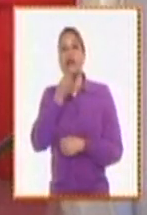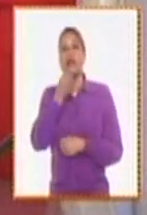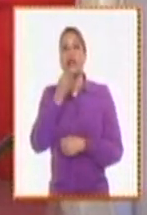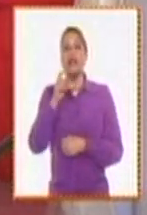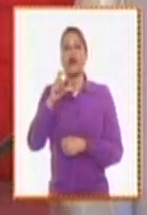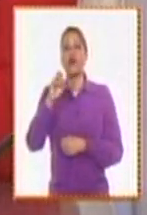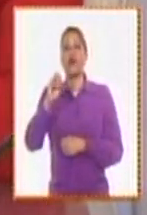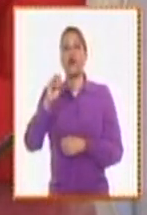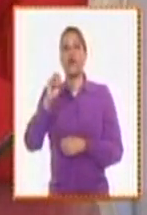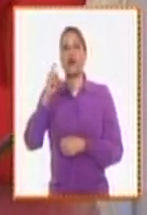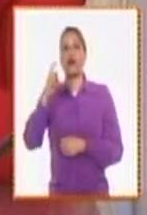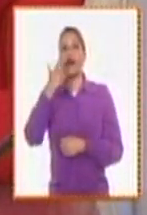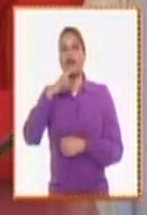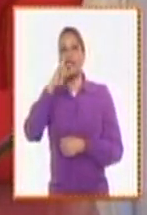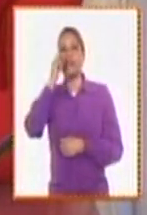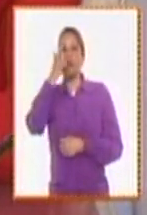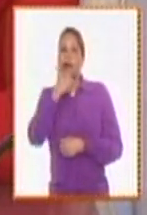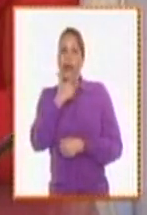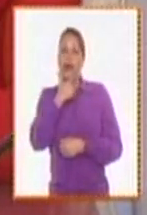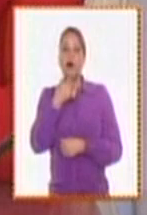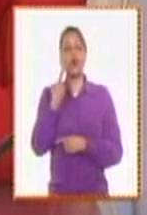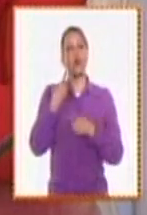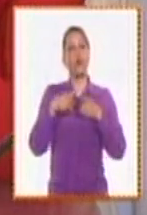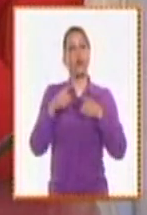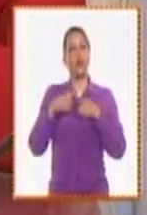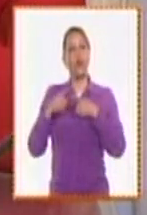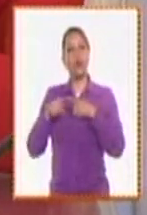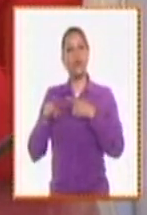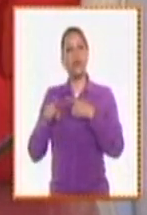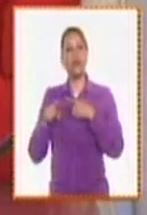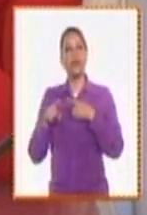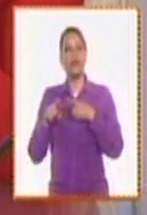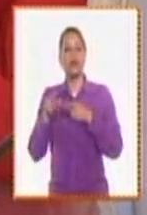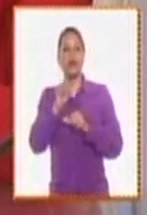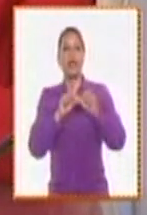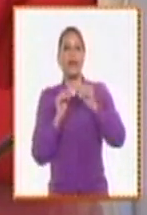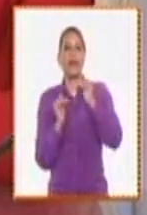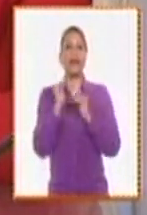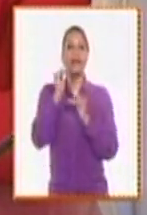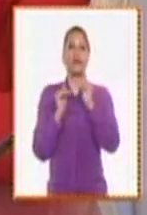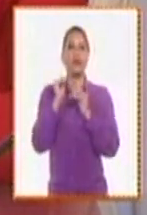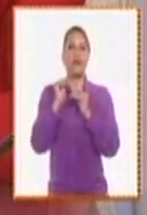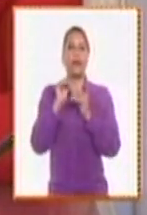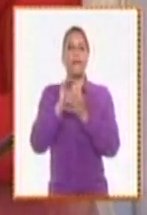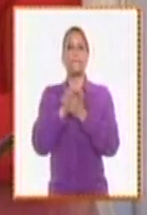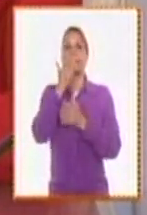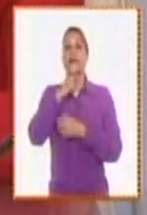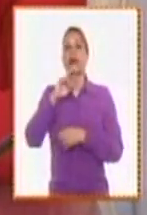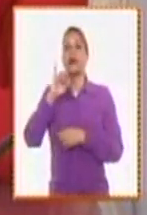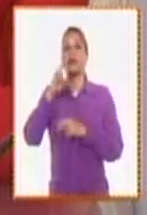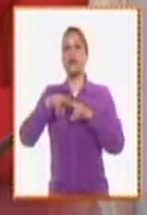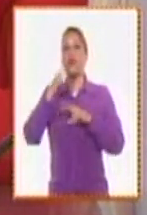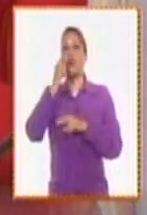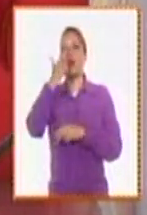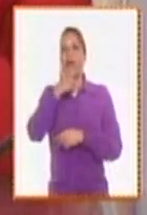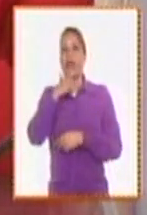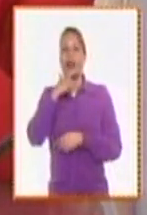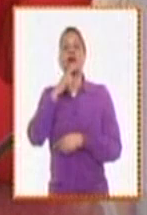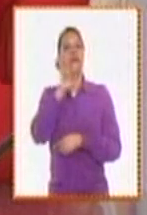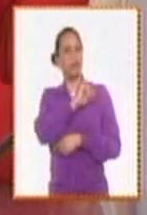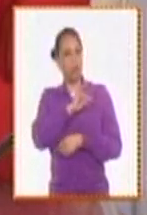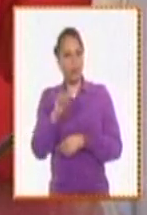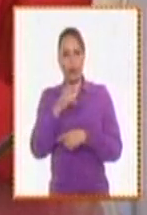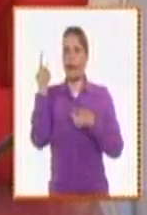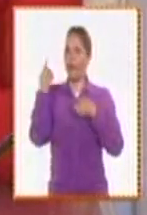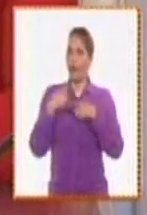derivados o sea, con una actuación superior, la marihuana también con sus derivados o